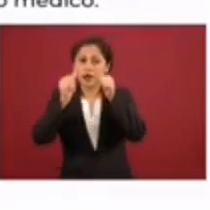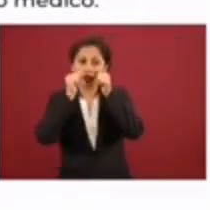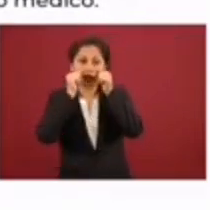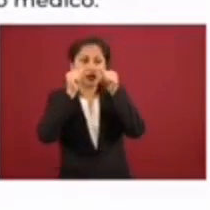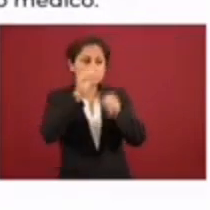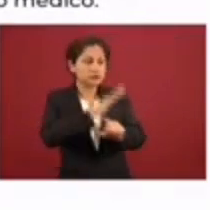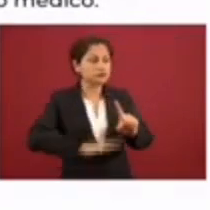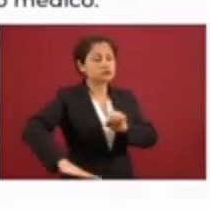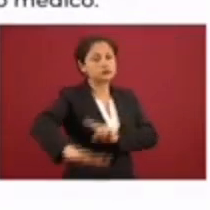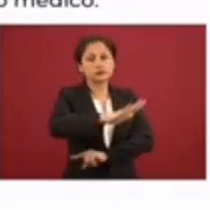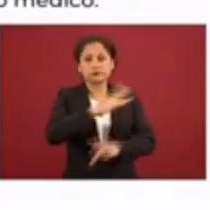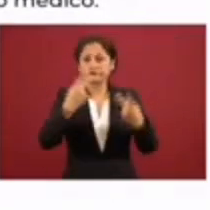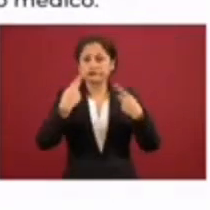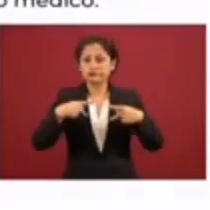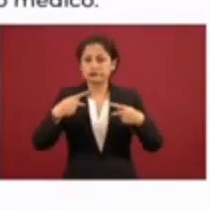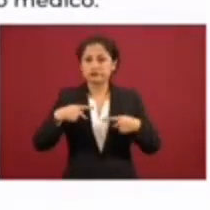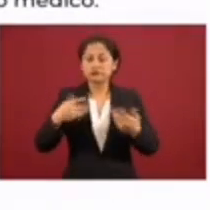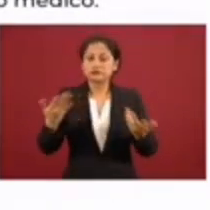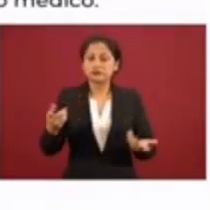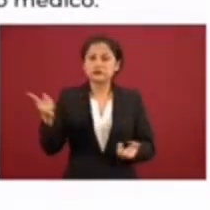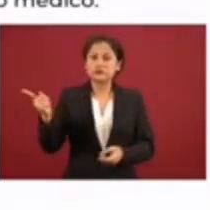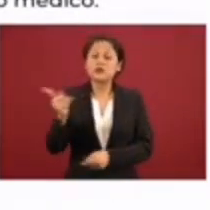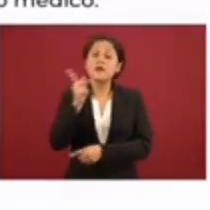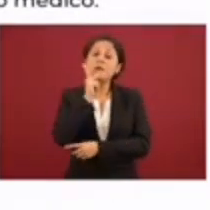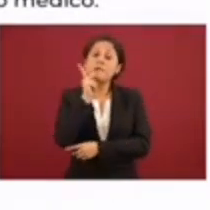Prerrogativas es presupuesto.